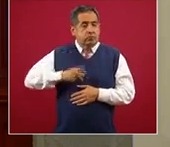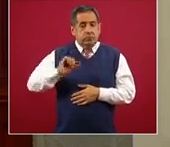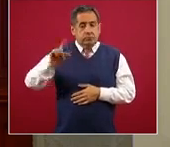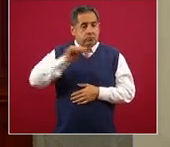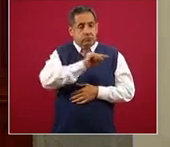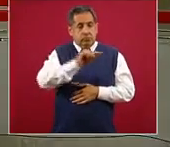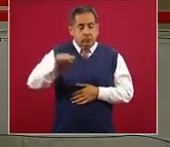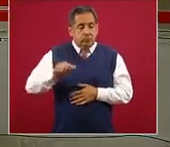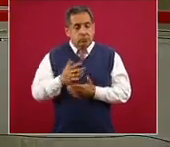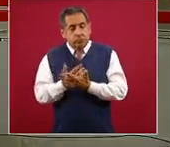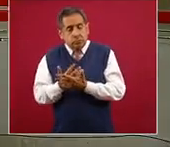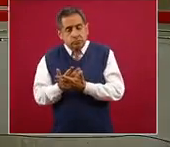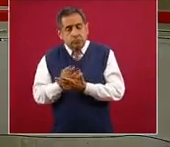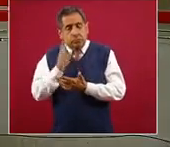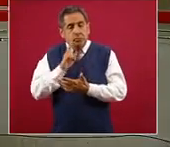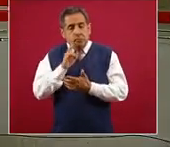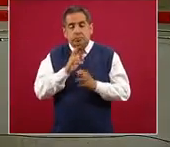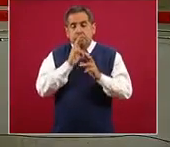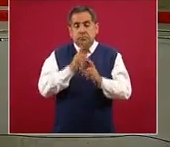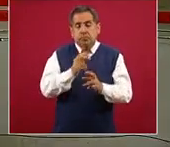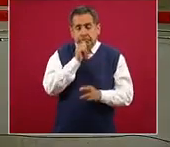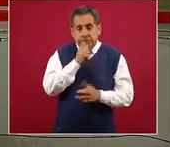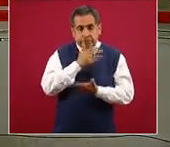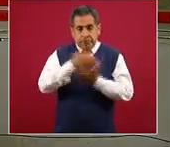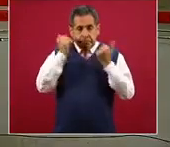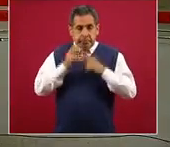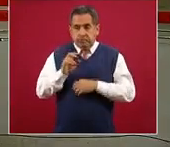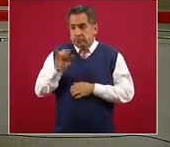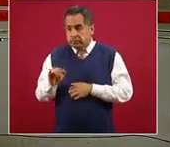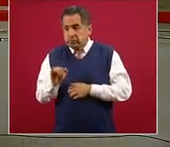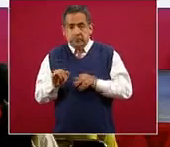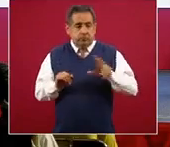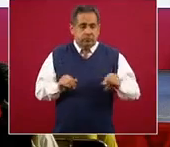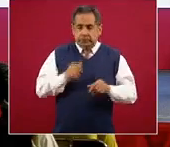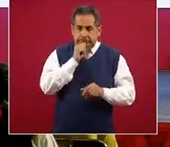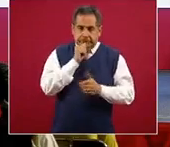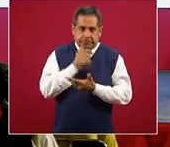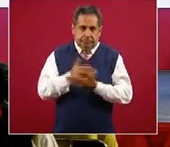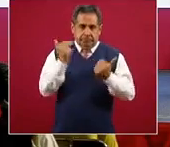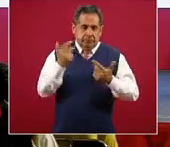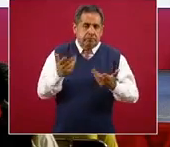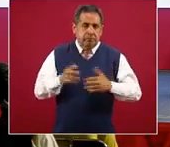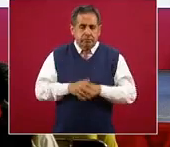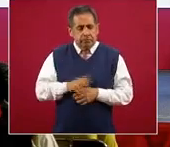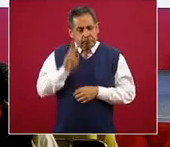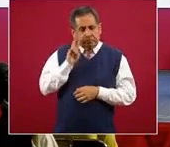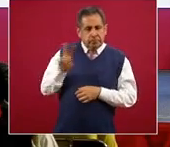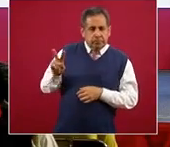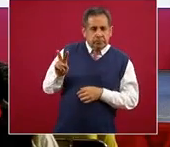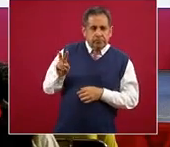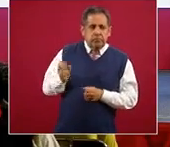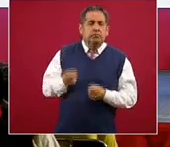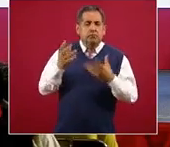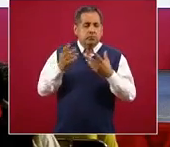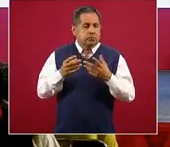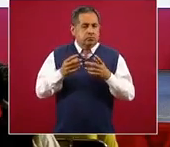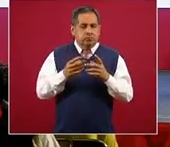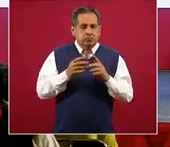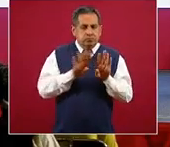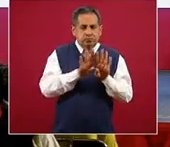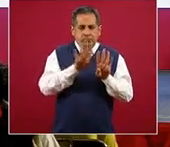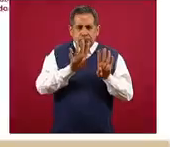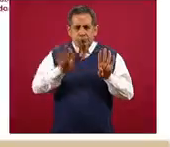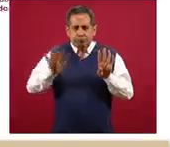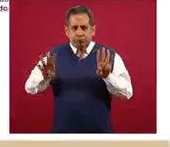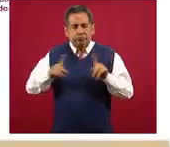cuales estamos esperando un resultado todavía para conocer esta clasificación, y aquí los pueden ustedes ver distribuidos